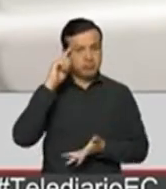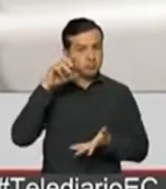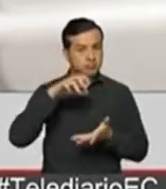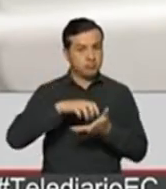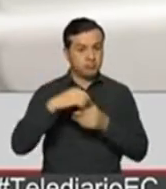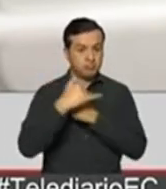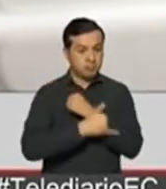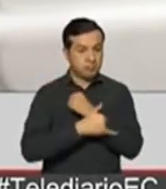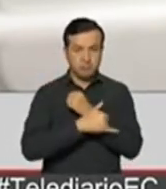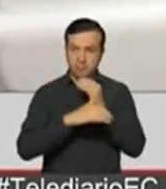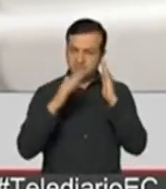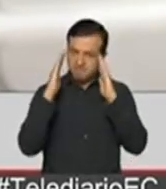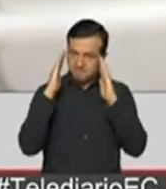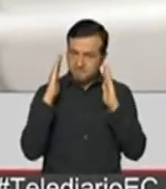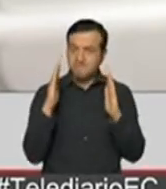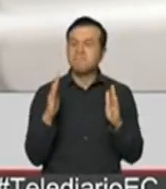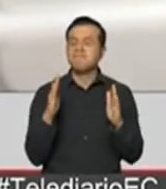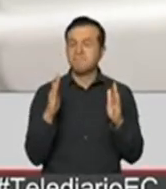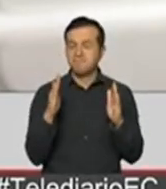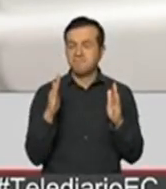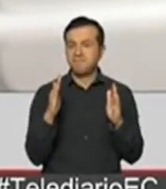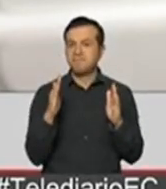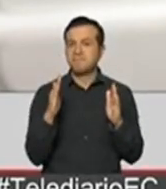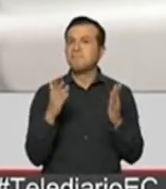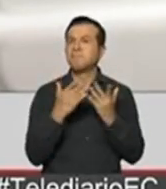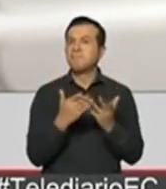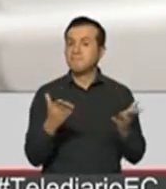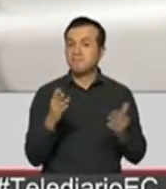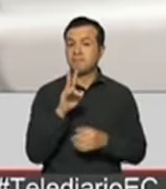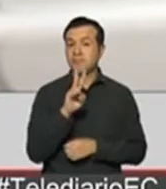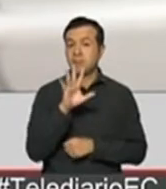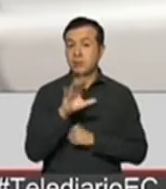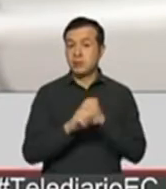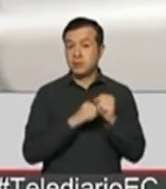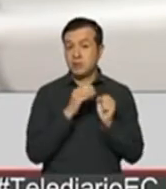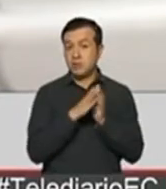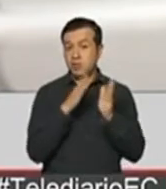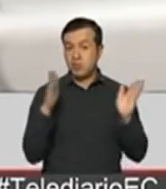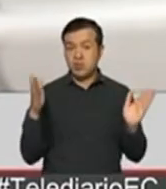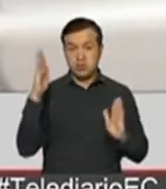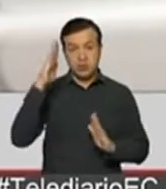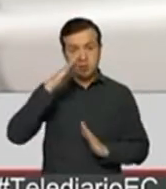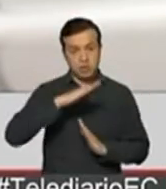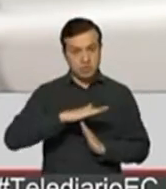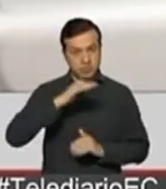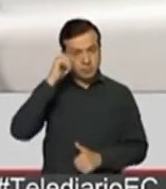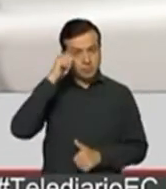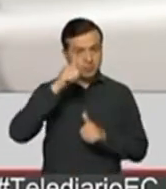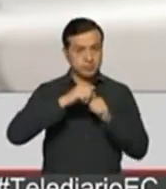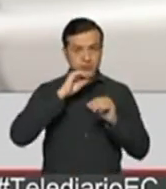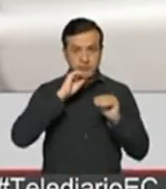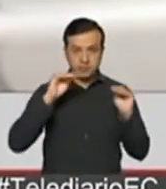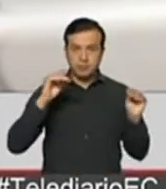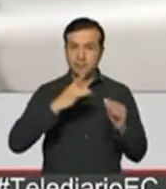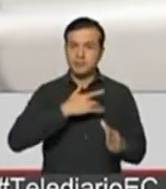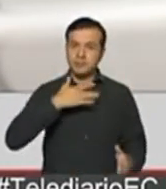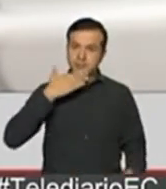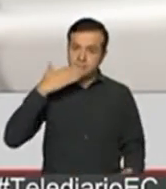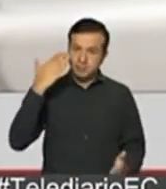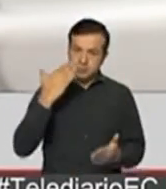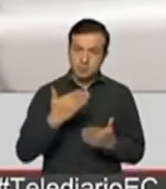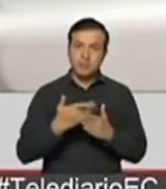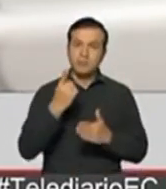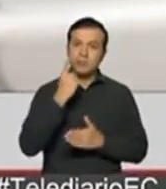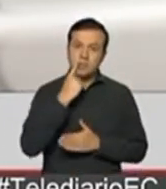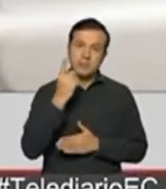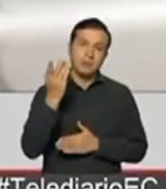y llegar a concretar lo que significan estos 25 años de paz recordando y agradeciendo a nuestros padres